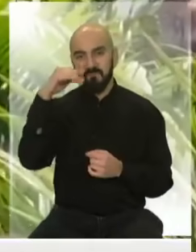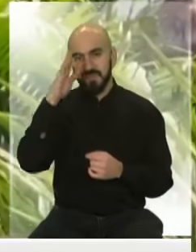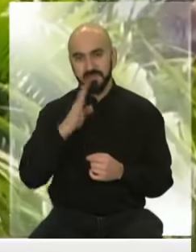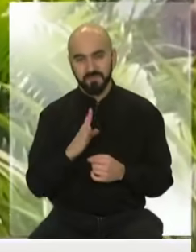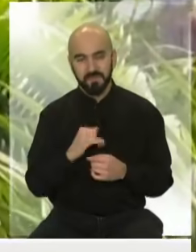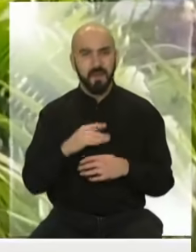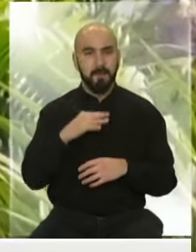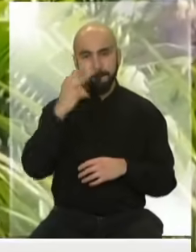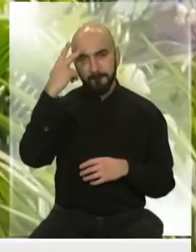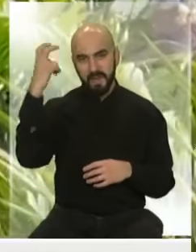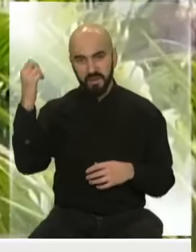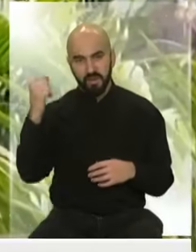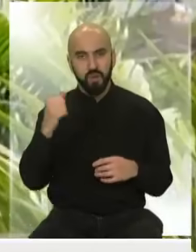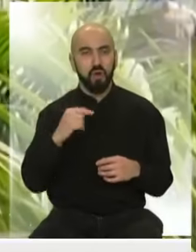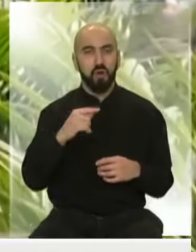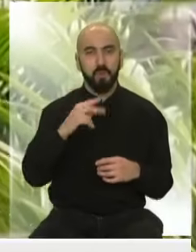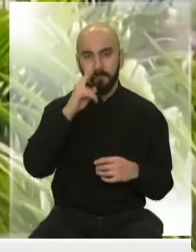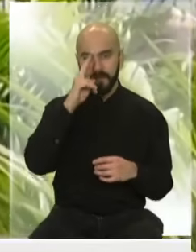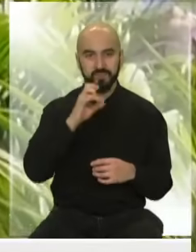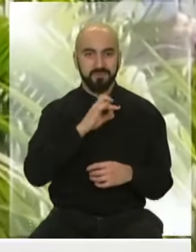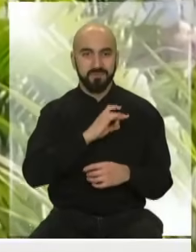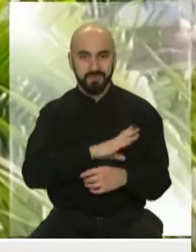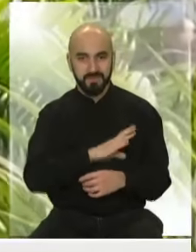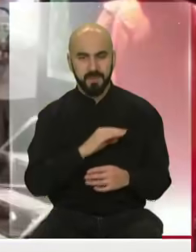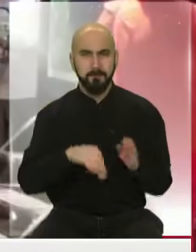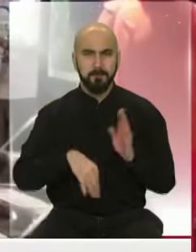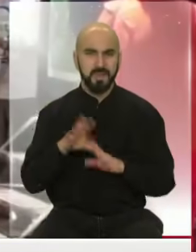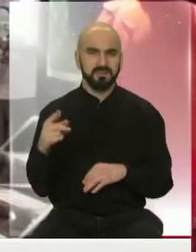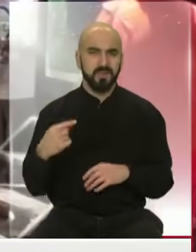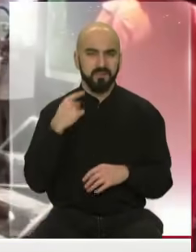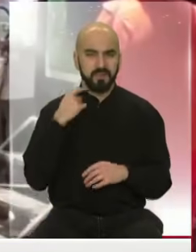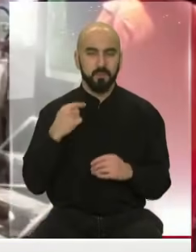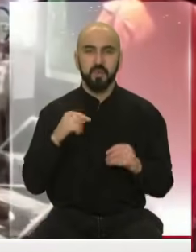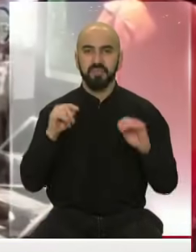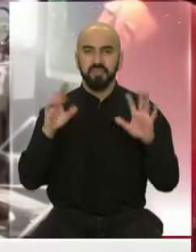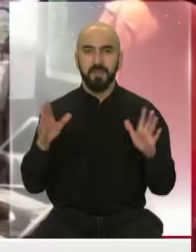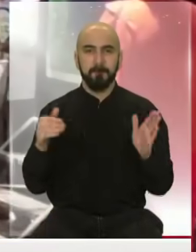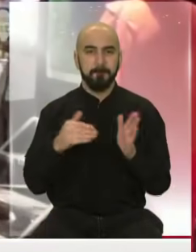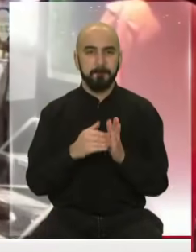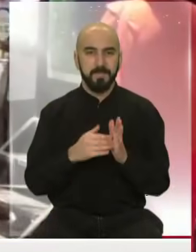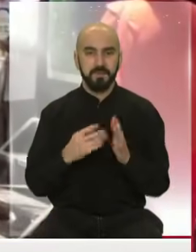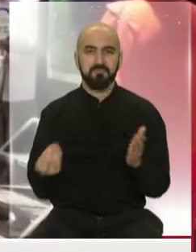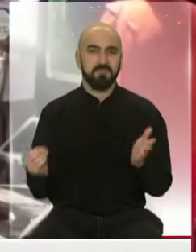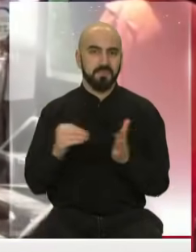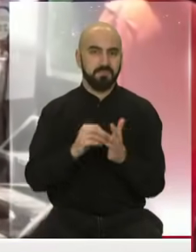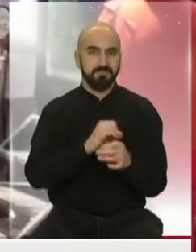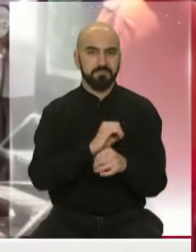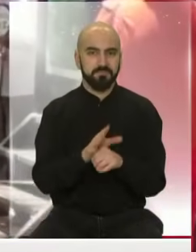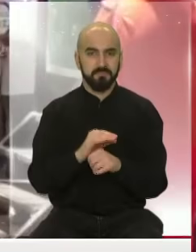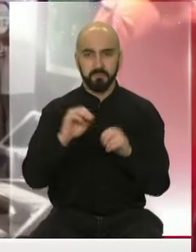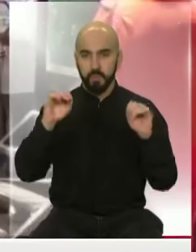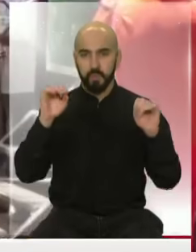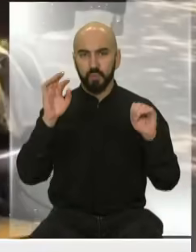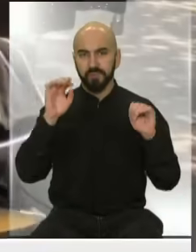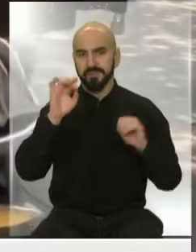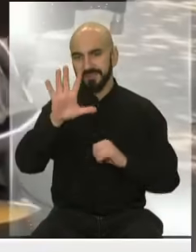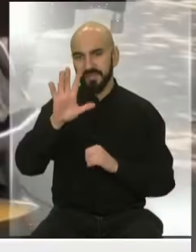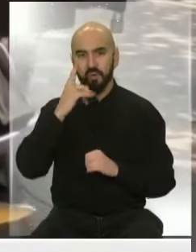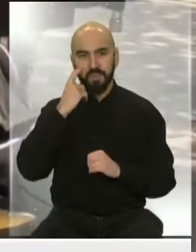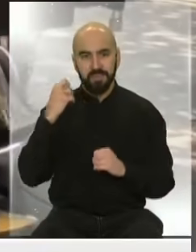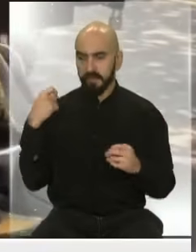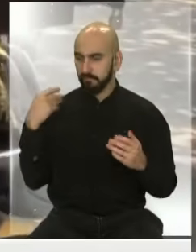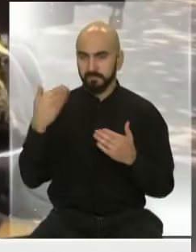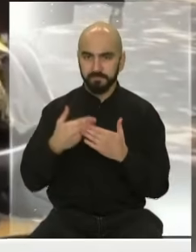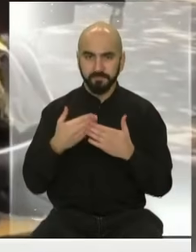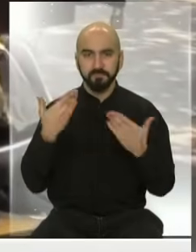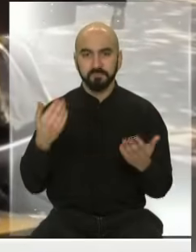Chile son los países que se han visto más afectados, con más de 10.000 nuevos casos en los últimos 5 días. En Latinoamérica viven